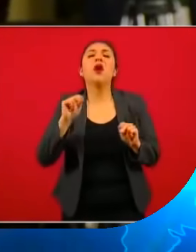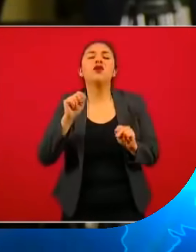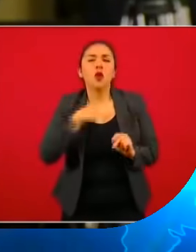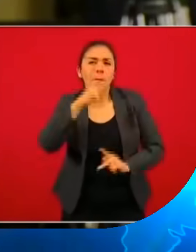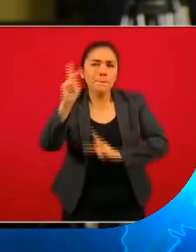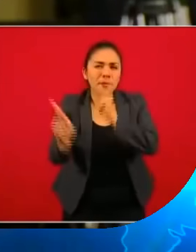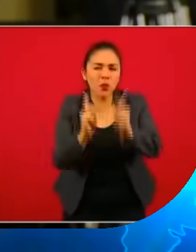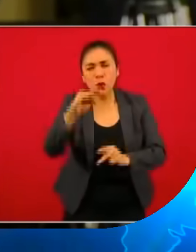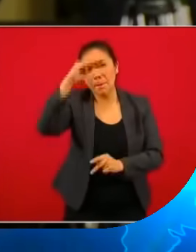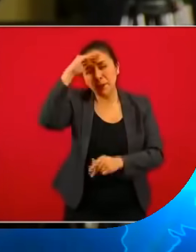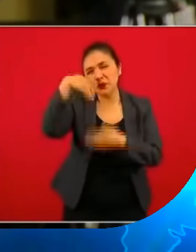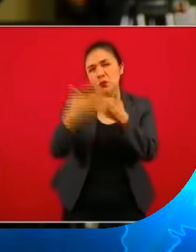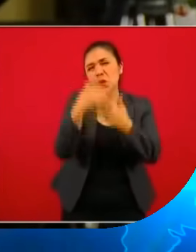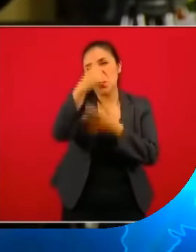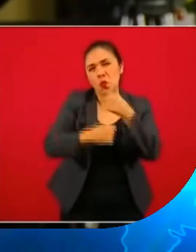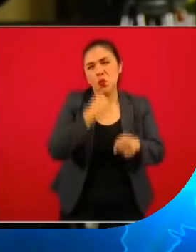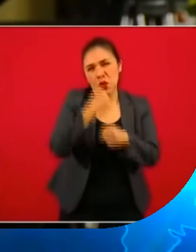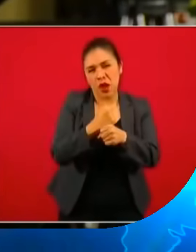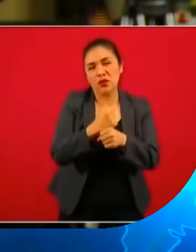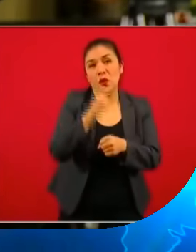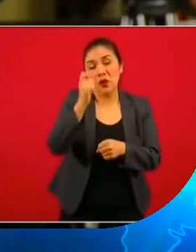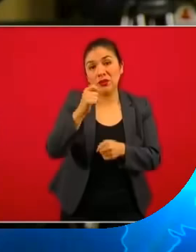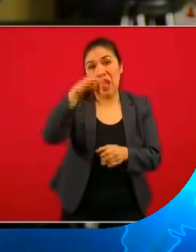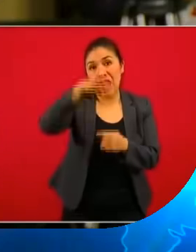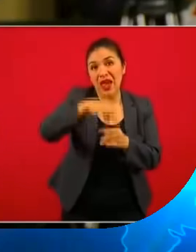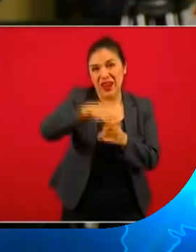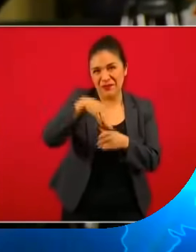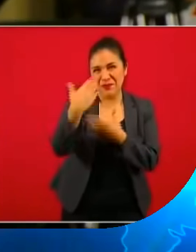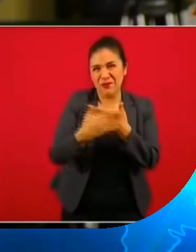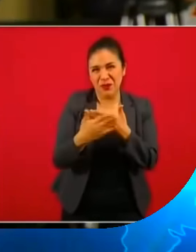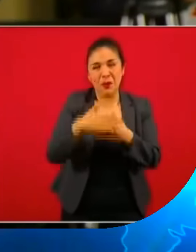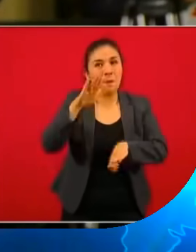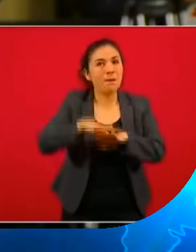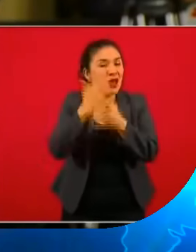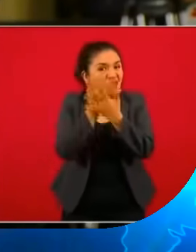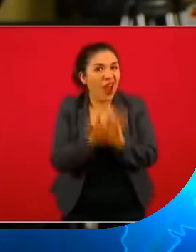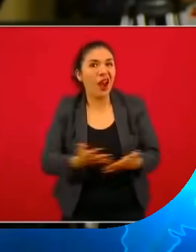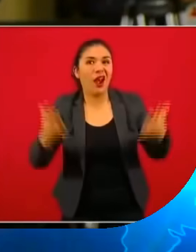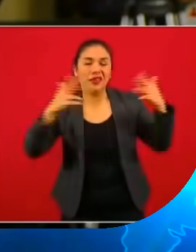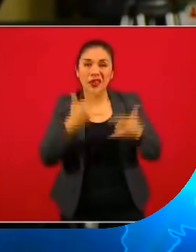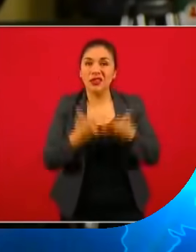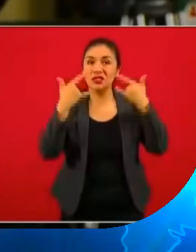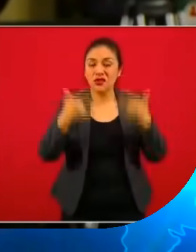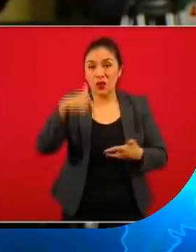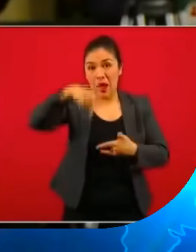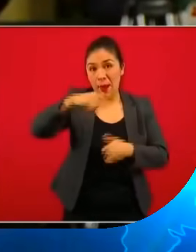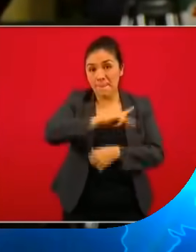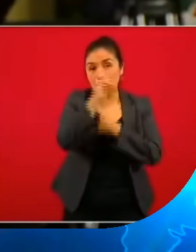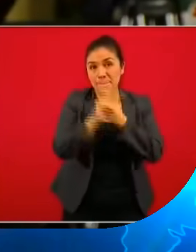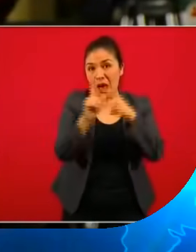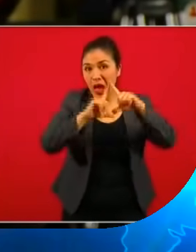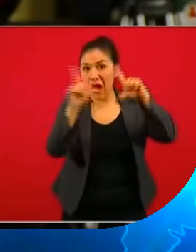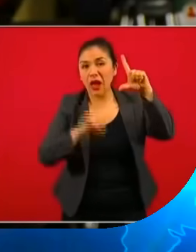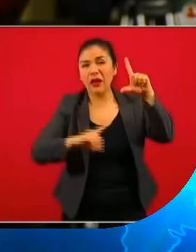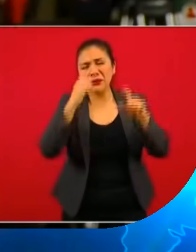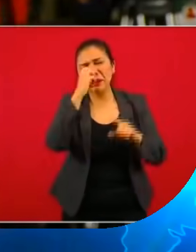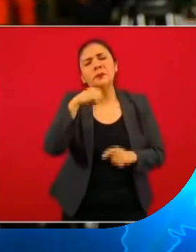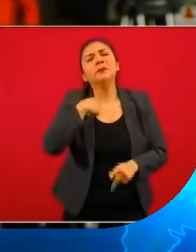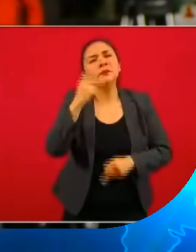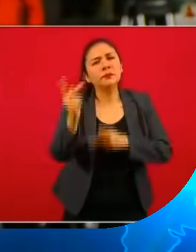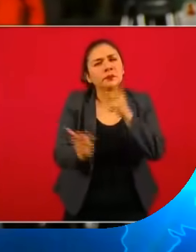que el siguiente año será el año electoral más grande en la historia de nuestro país,